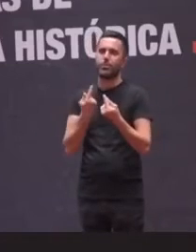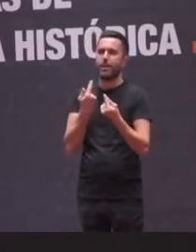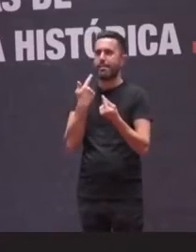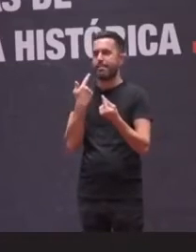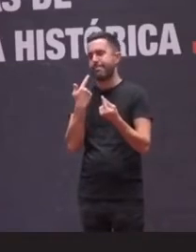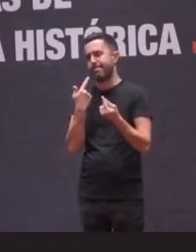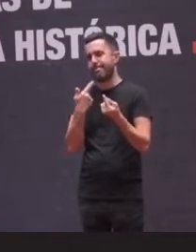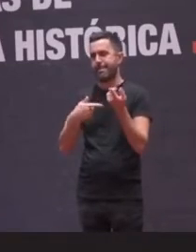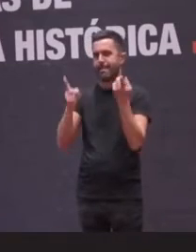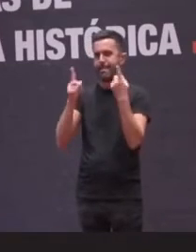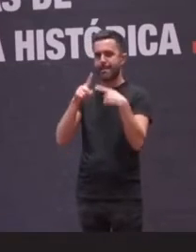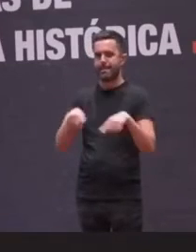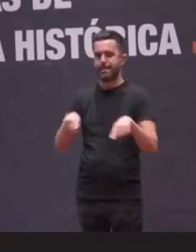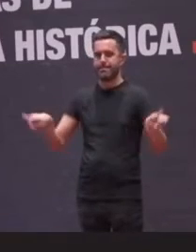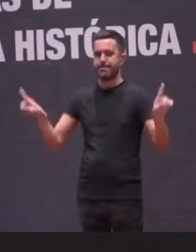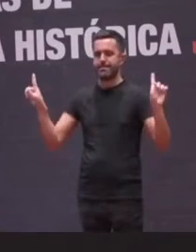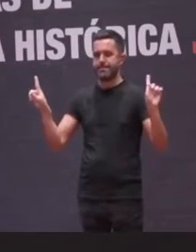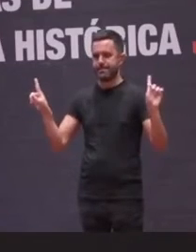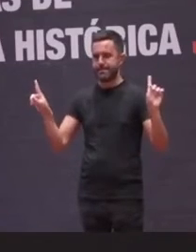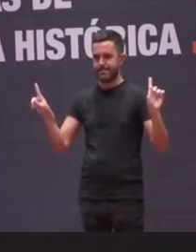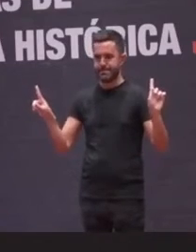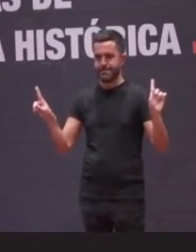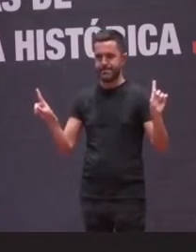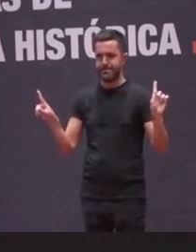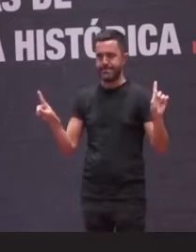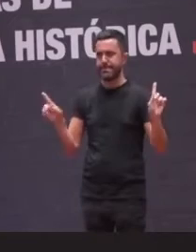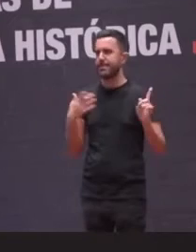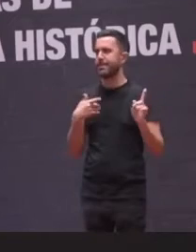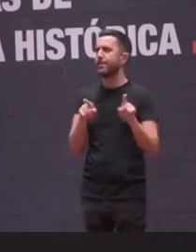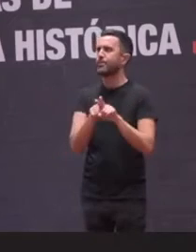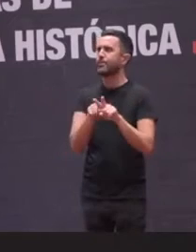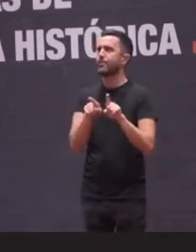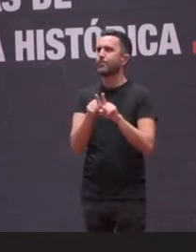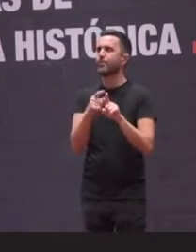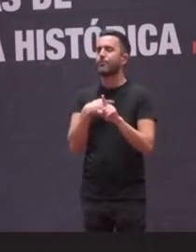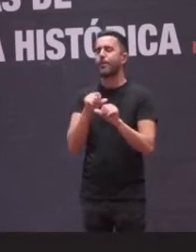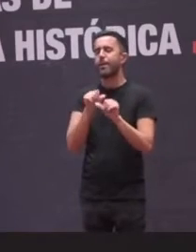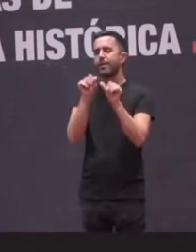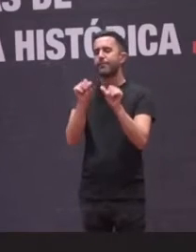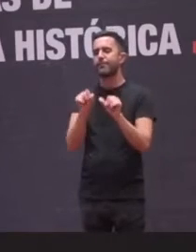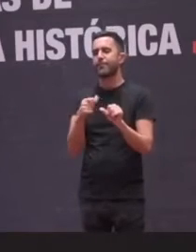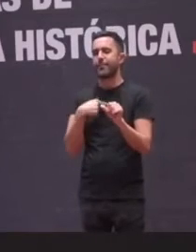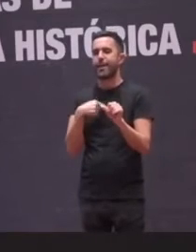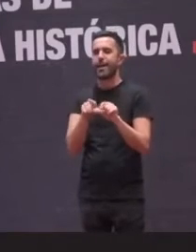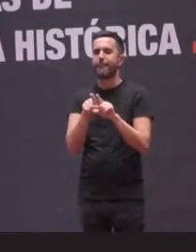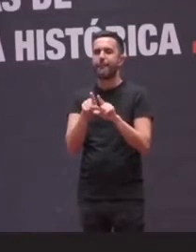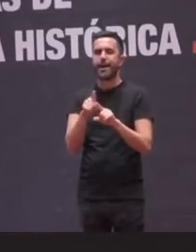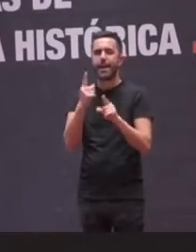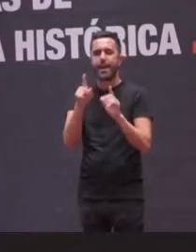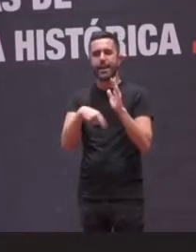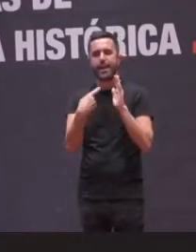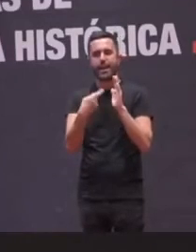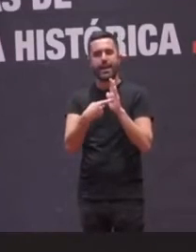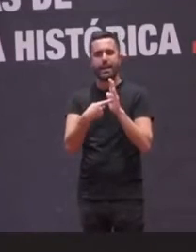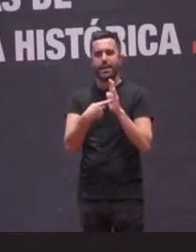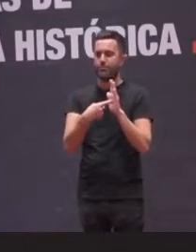dos contratos simulados é unha figura non, digamos, legal, sino jurisprudencial. Son os tribunais os